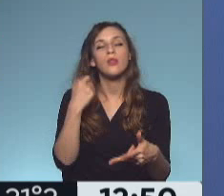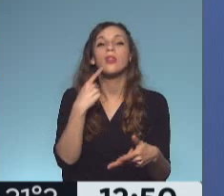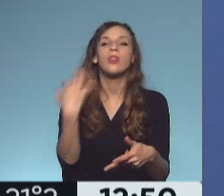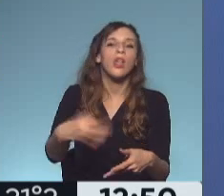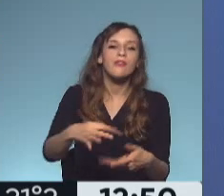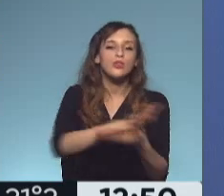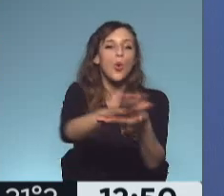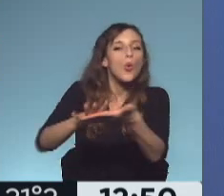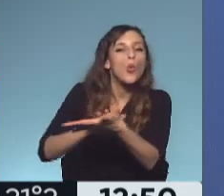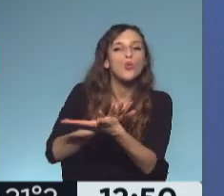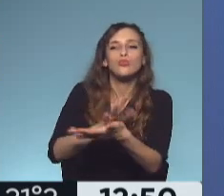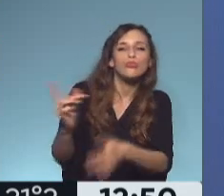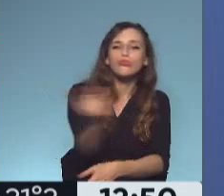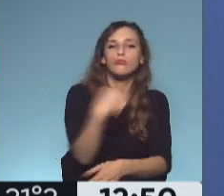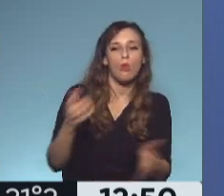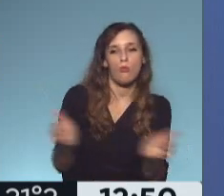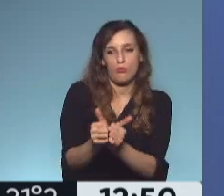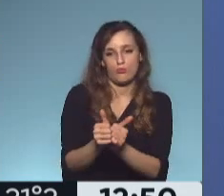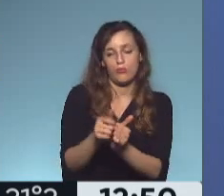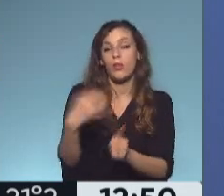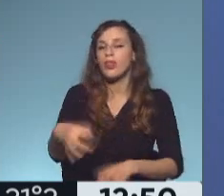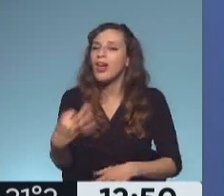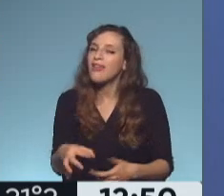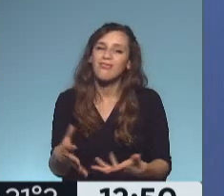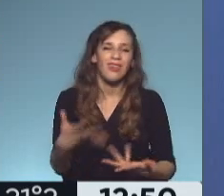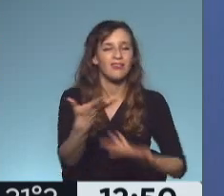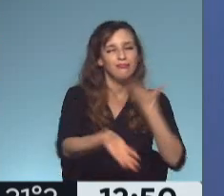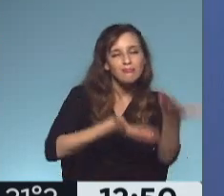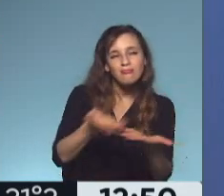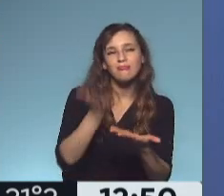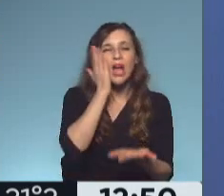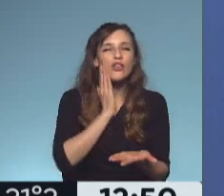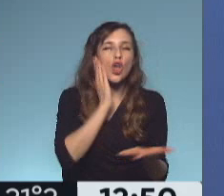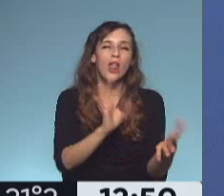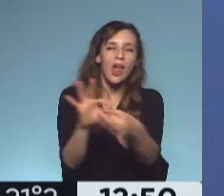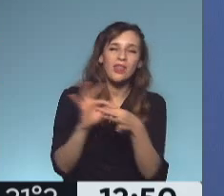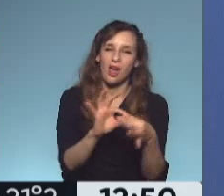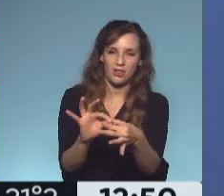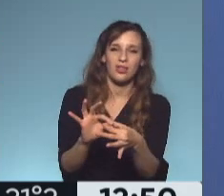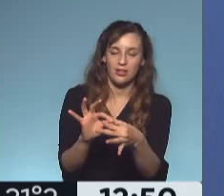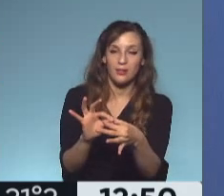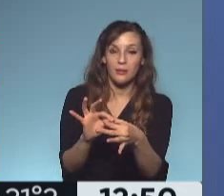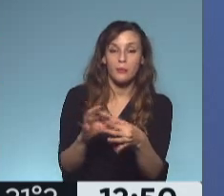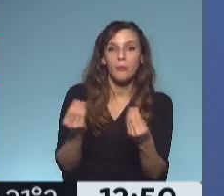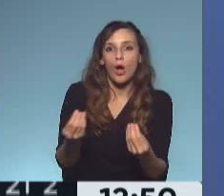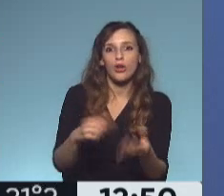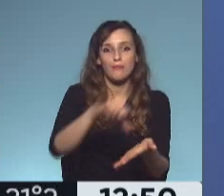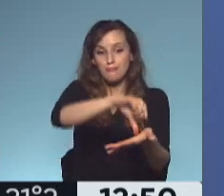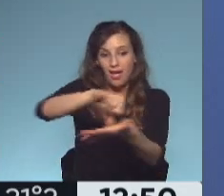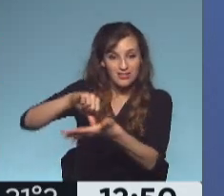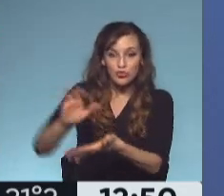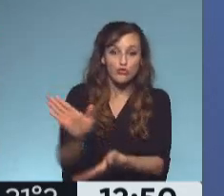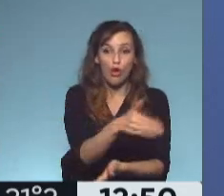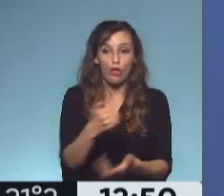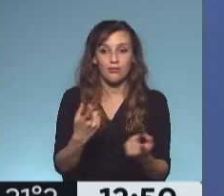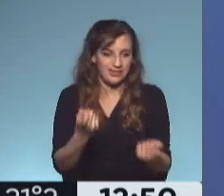solución conjunta. Entonces tiene que haber mayor colaboración y solidaridad porque, digamos, todos los países necesitamos vacunar para